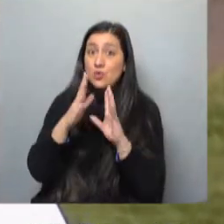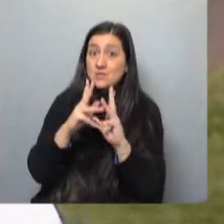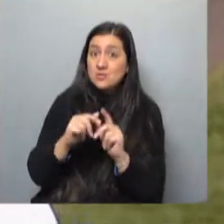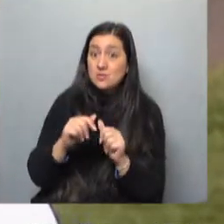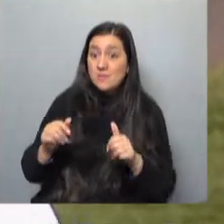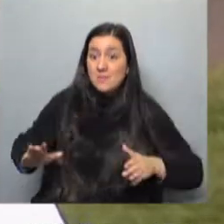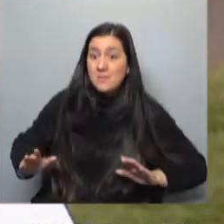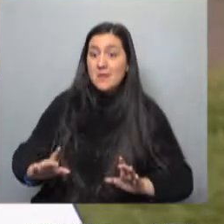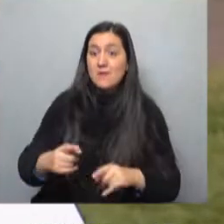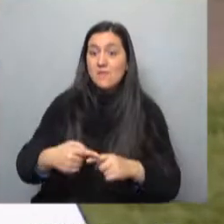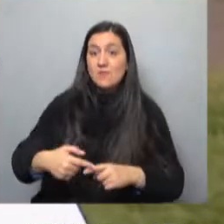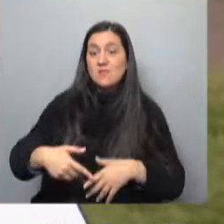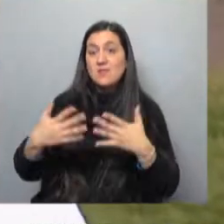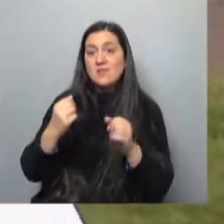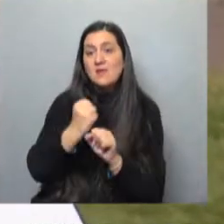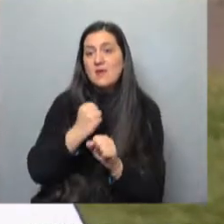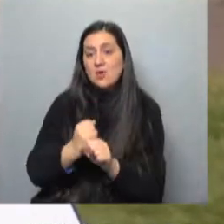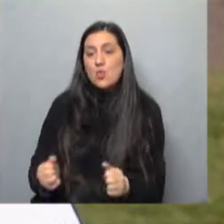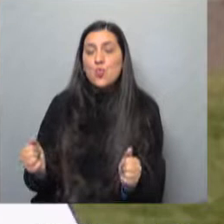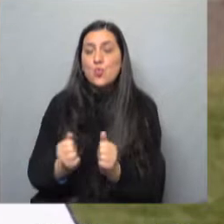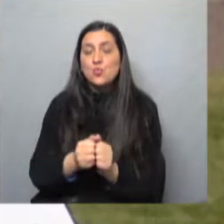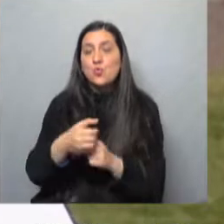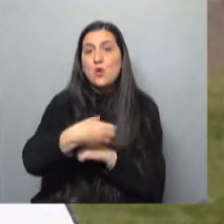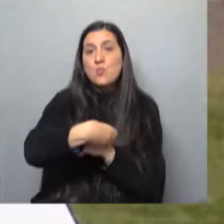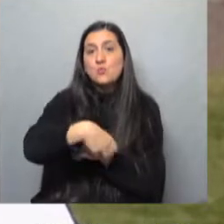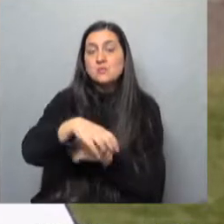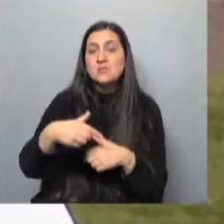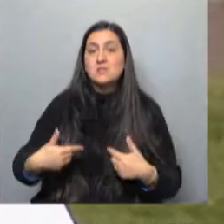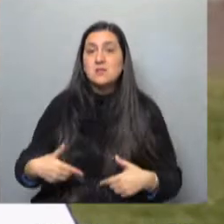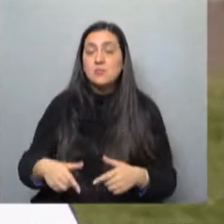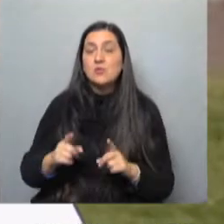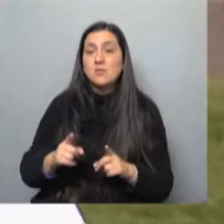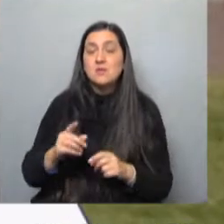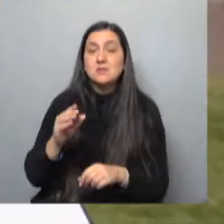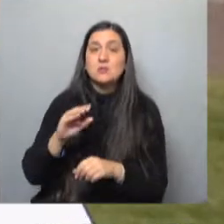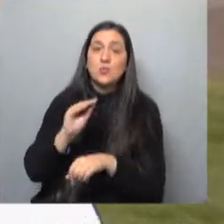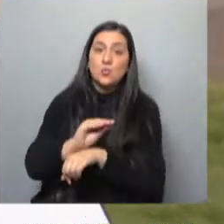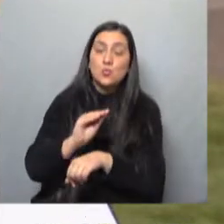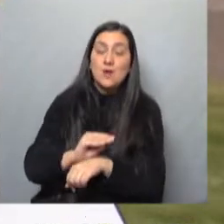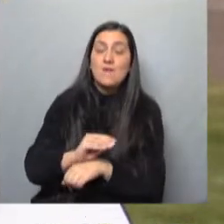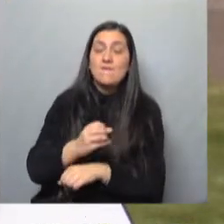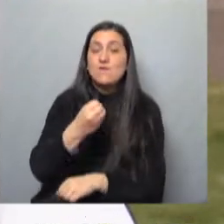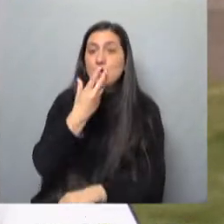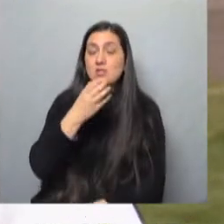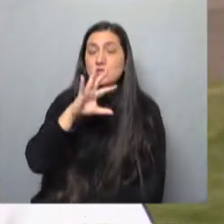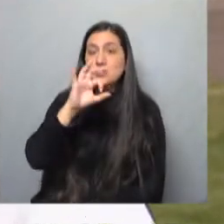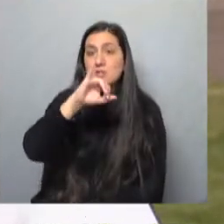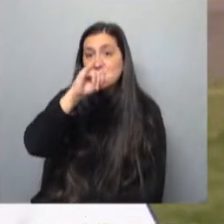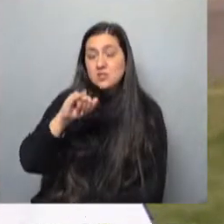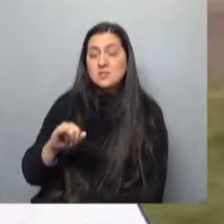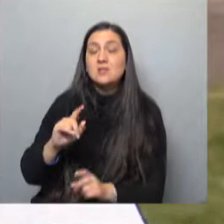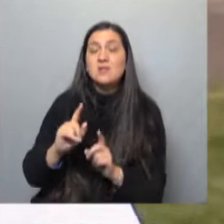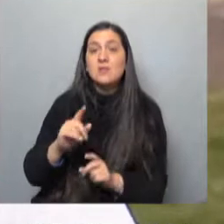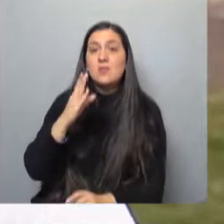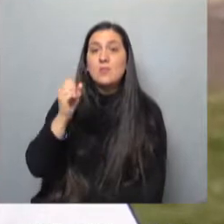se prepara para los festejos se trabaja en conjunto con el municipio con centros culturales Florencio Sánchez cultural 11 está el polvorín también